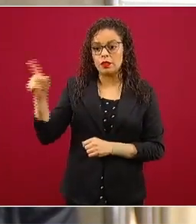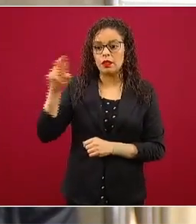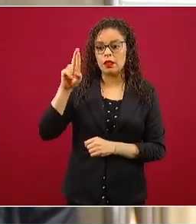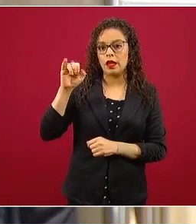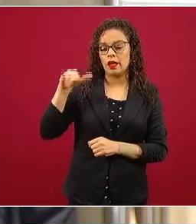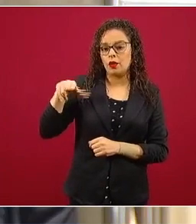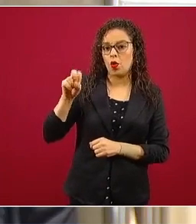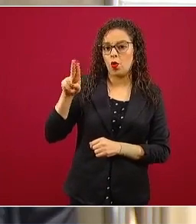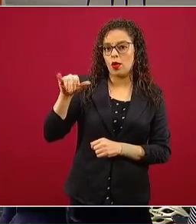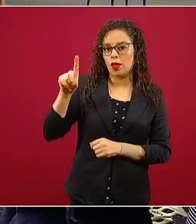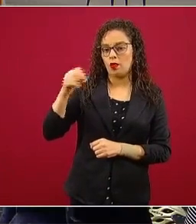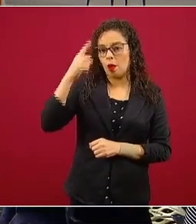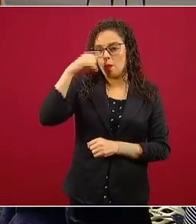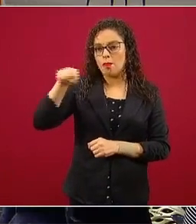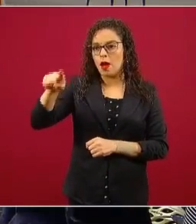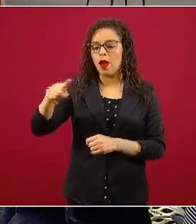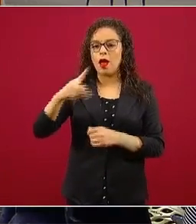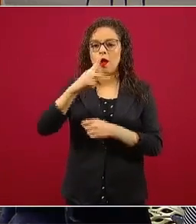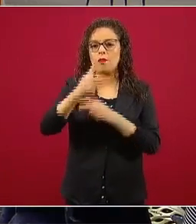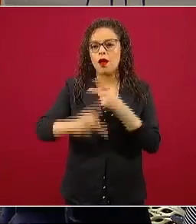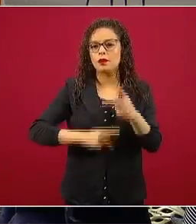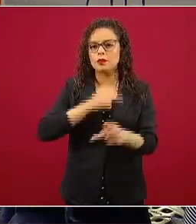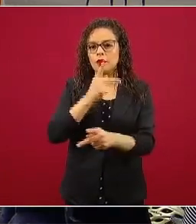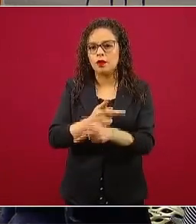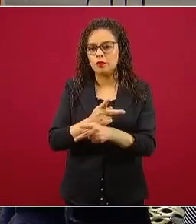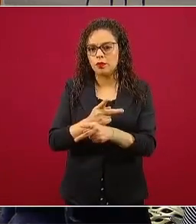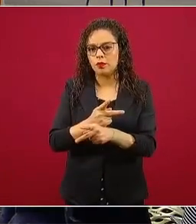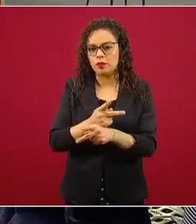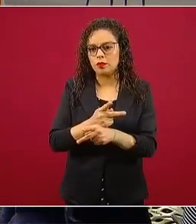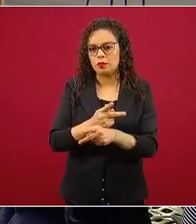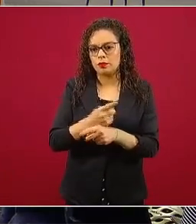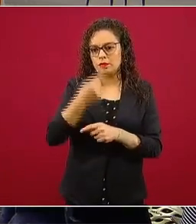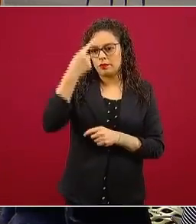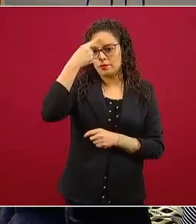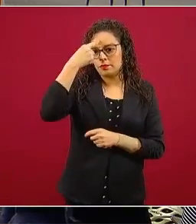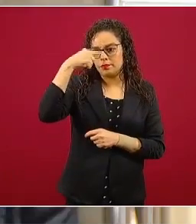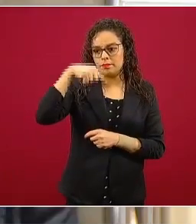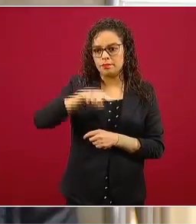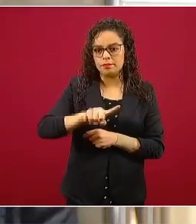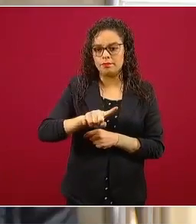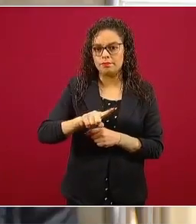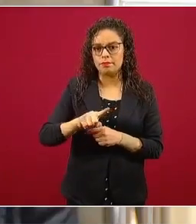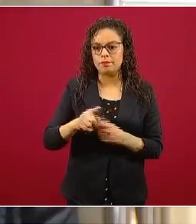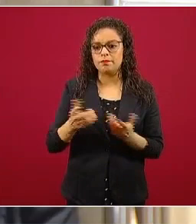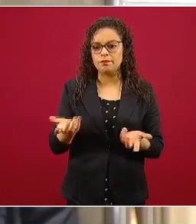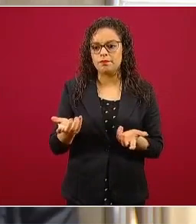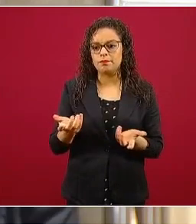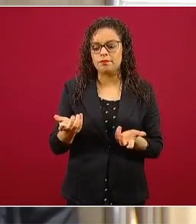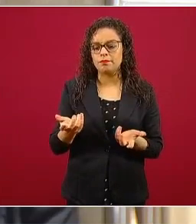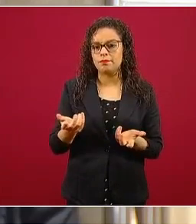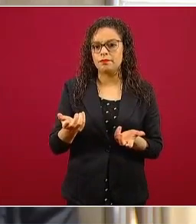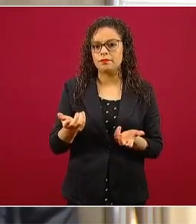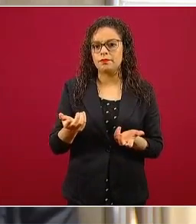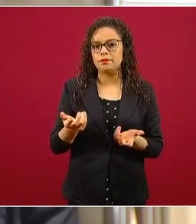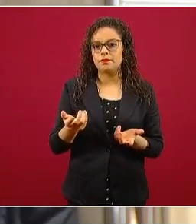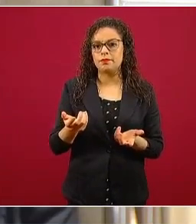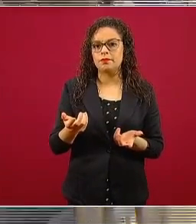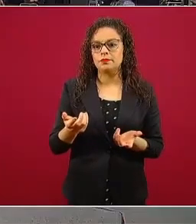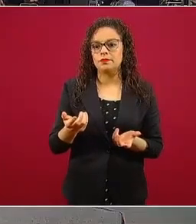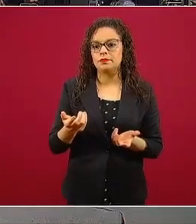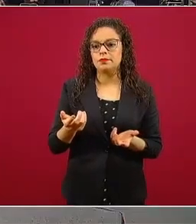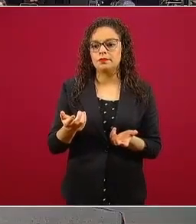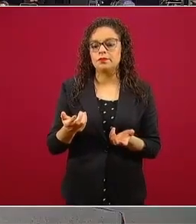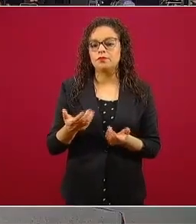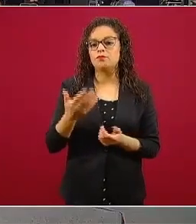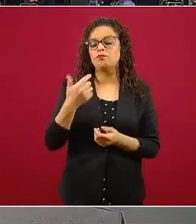de inmunidad, ¿qué opinión tiene usted al respecto a este tema?